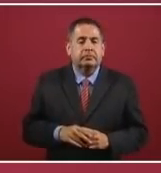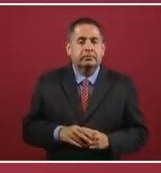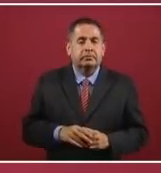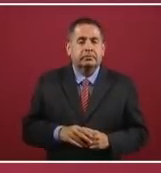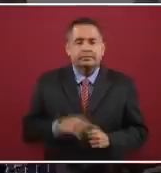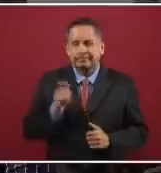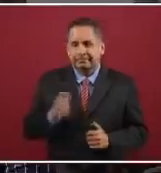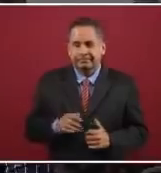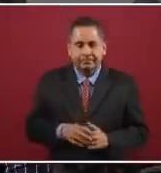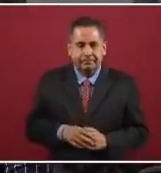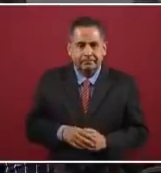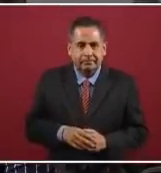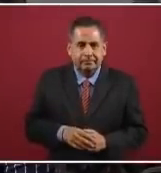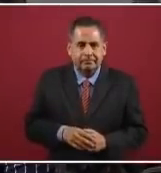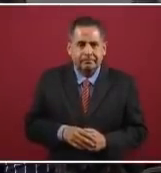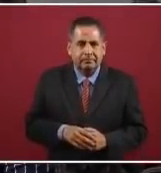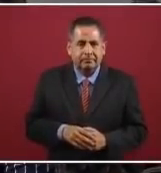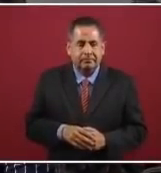de